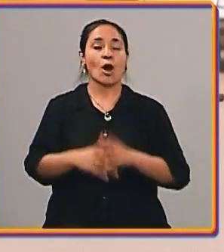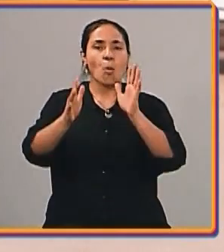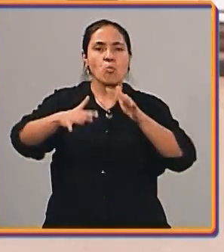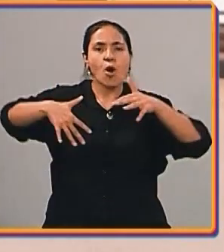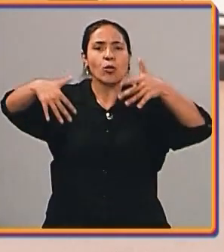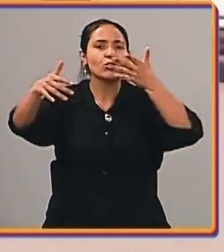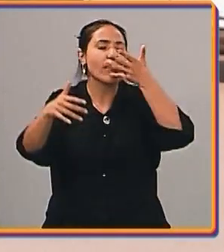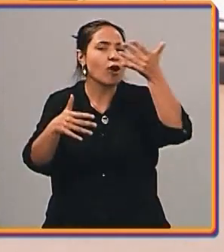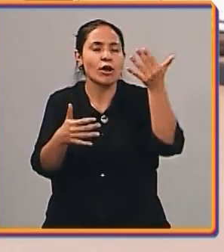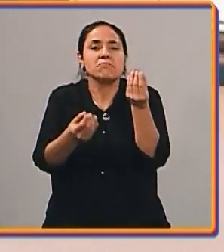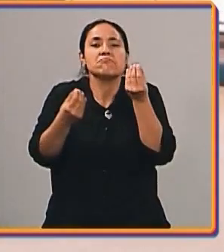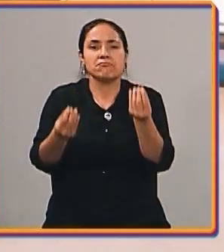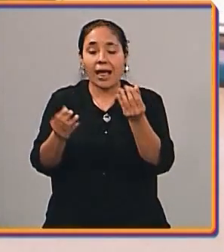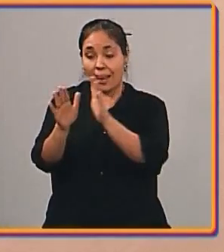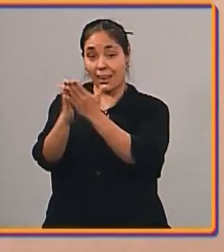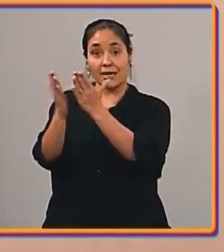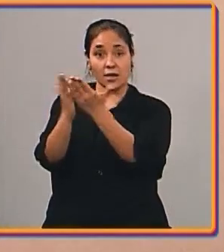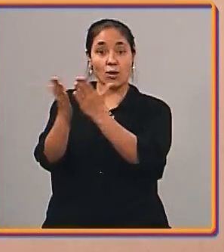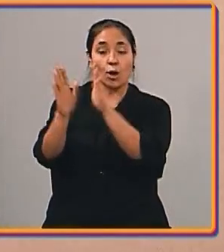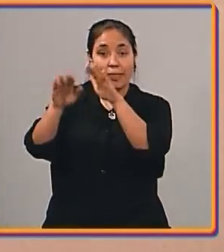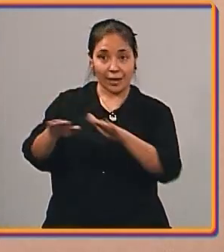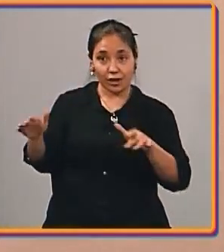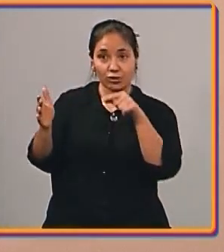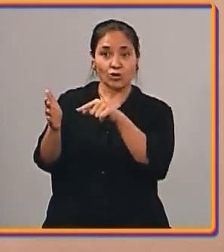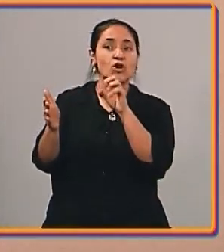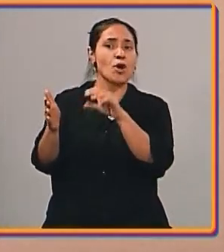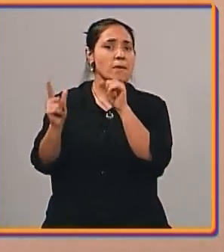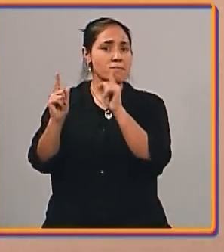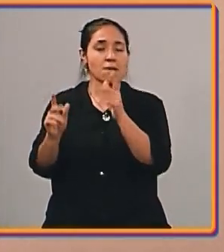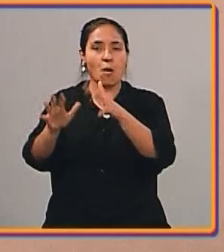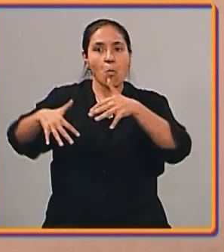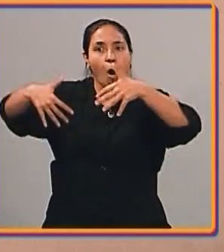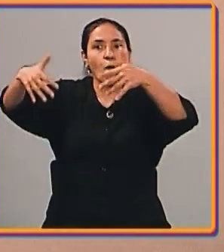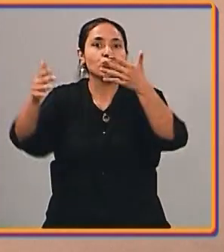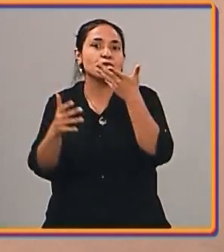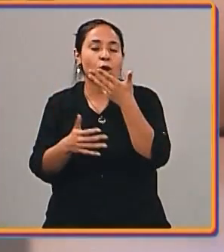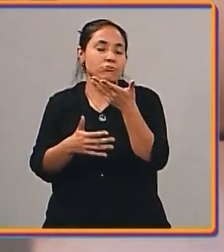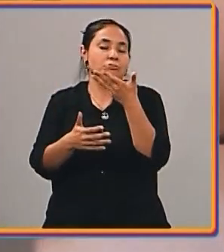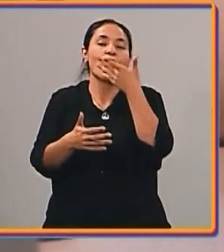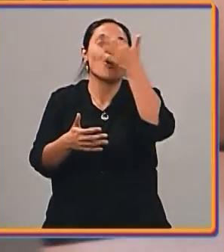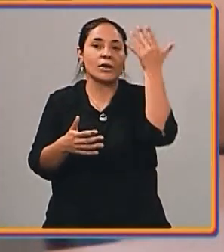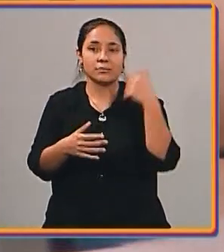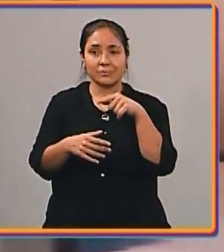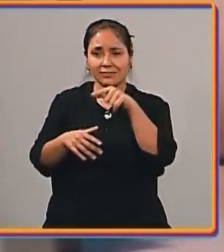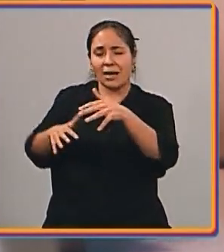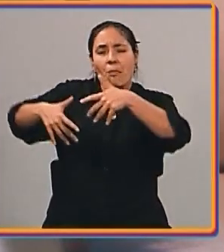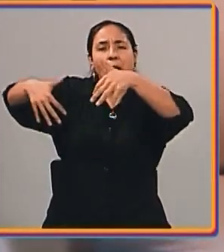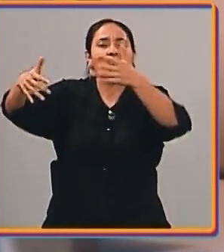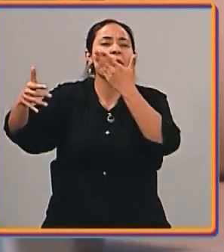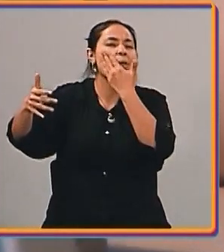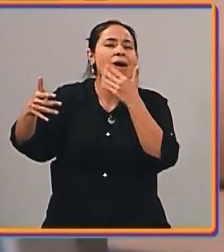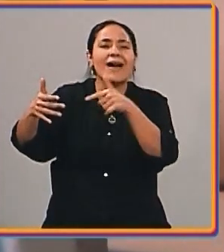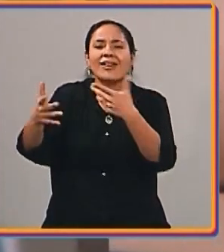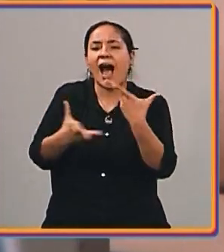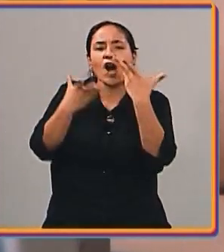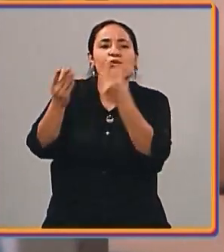El Monstruo de Colores es un juego que está basado en el libro infantil del mismo nombre, donde hay que ayudar a un amigable monstruo a poner en orden todas